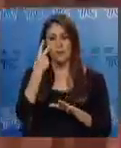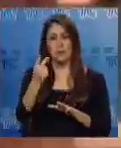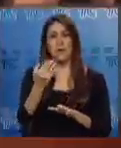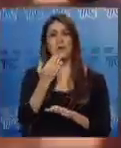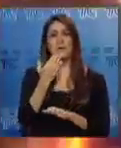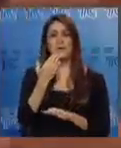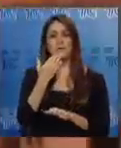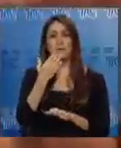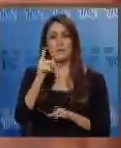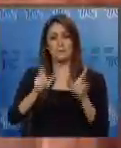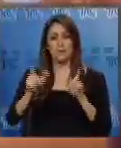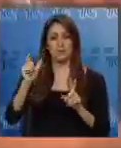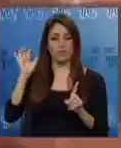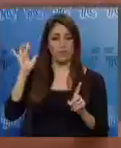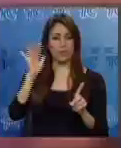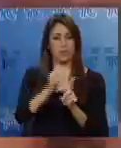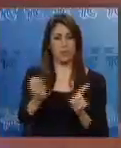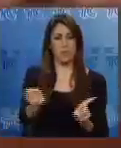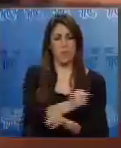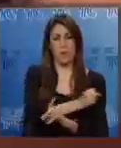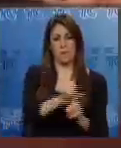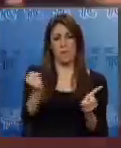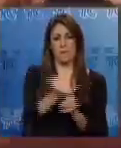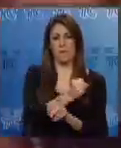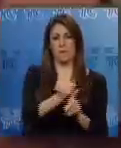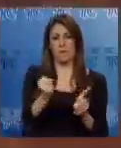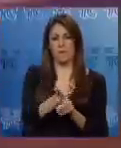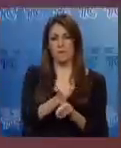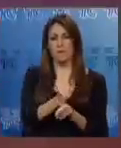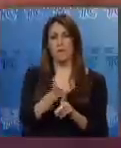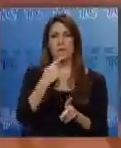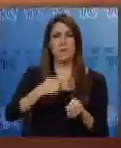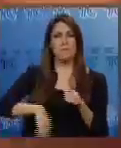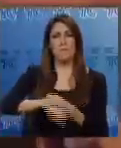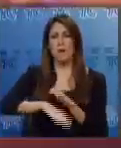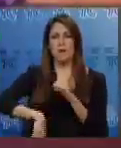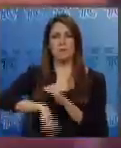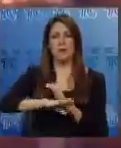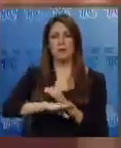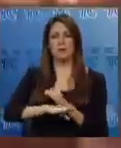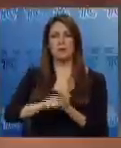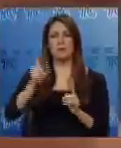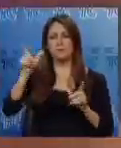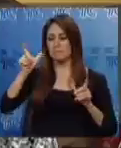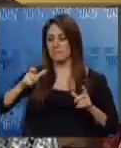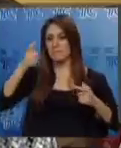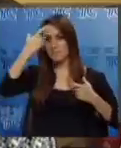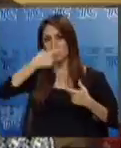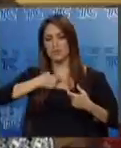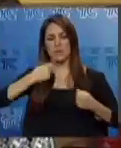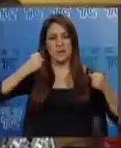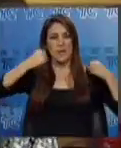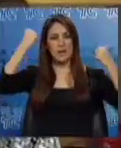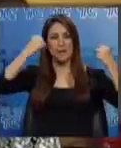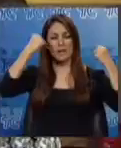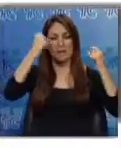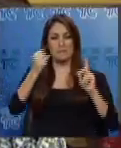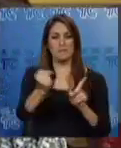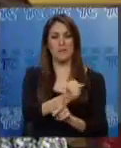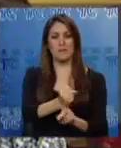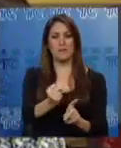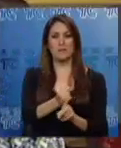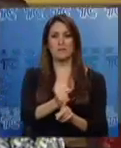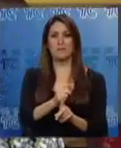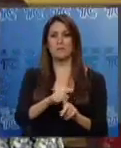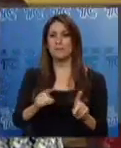Cómo fue golpeado por los estudiantes solo se humaniza el otro lado el del manifestante el del que golpea